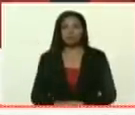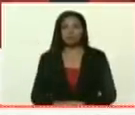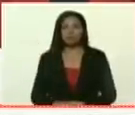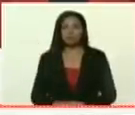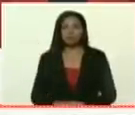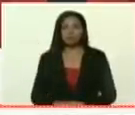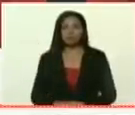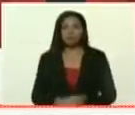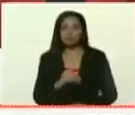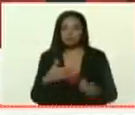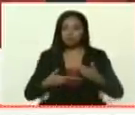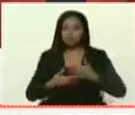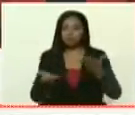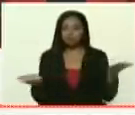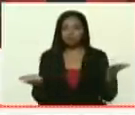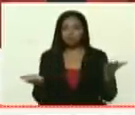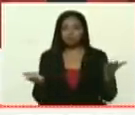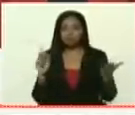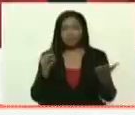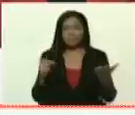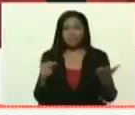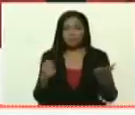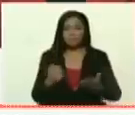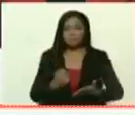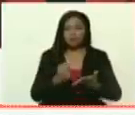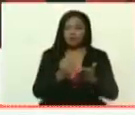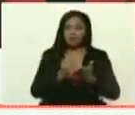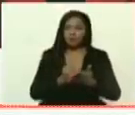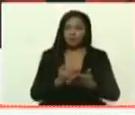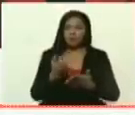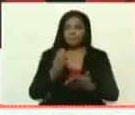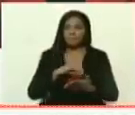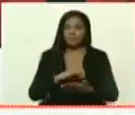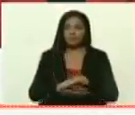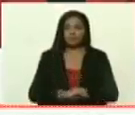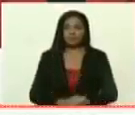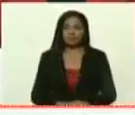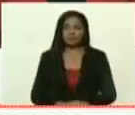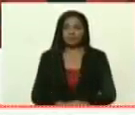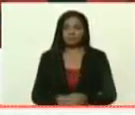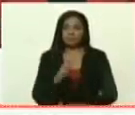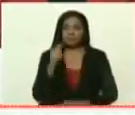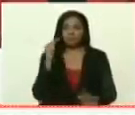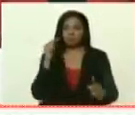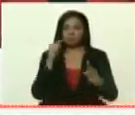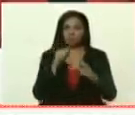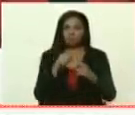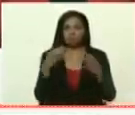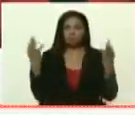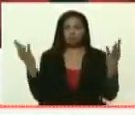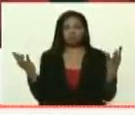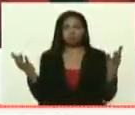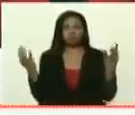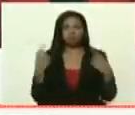y su disposición para ayudar con sus métodos de